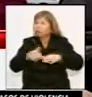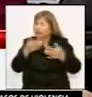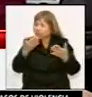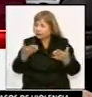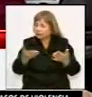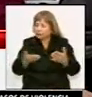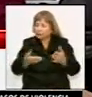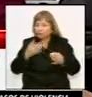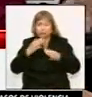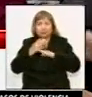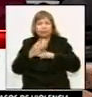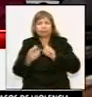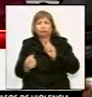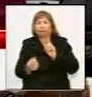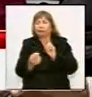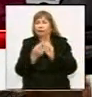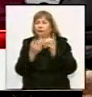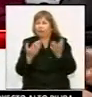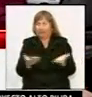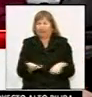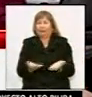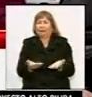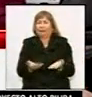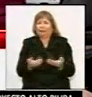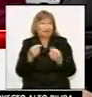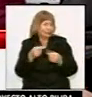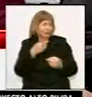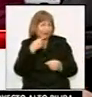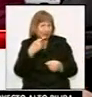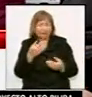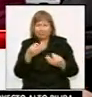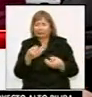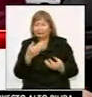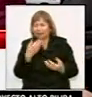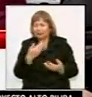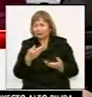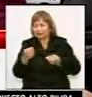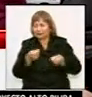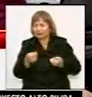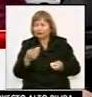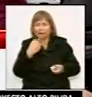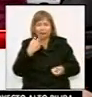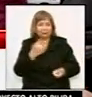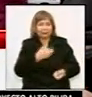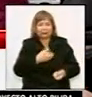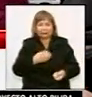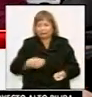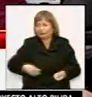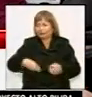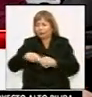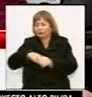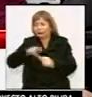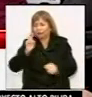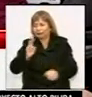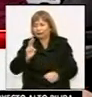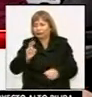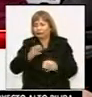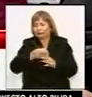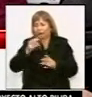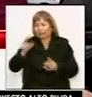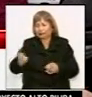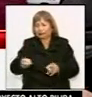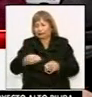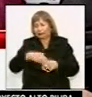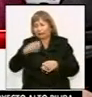lucha frontal con la corrupción, precisamente, está tomar este tipo de medidas. Se le pide a la ministra que dé un paso al costado. Un